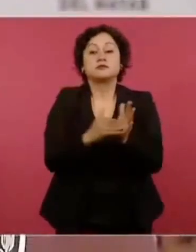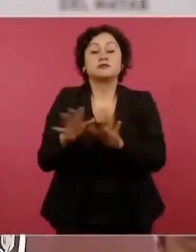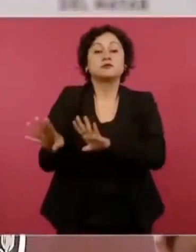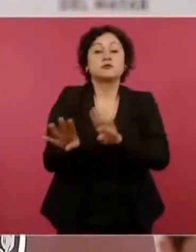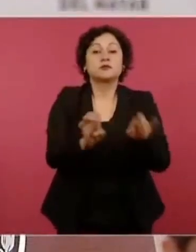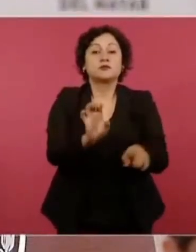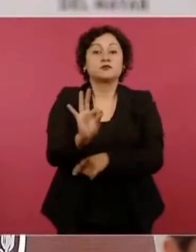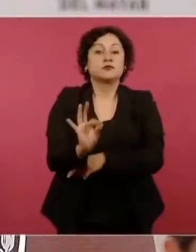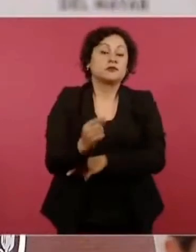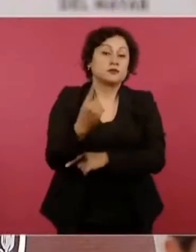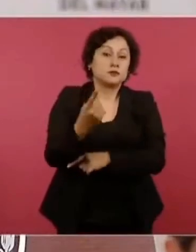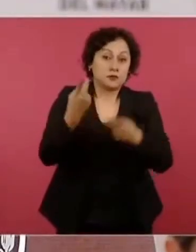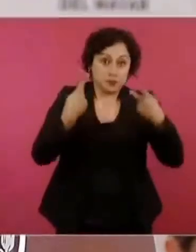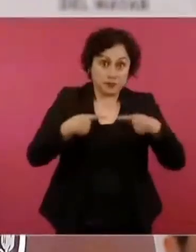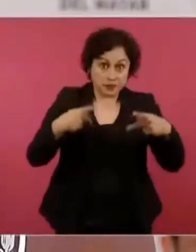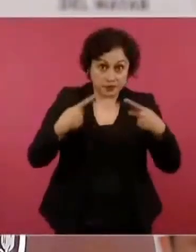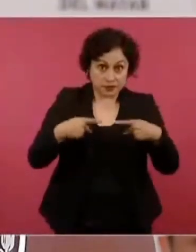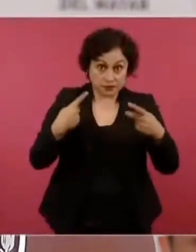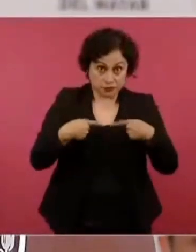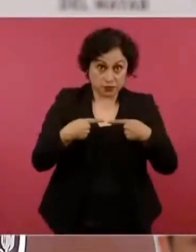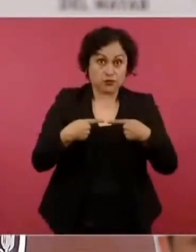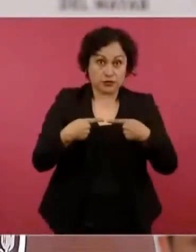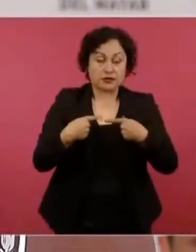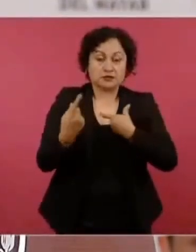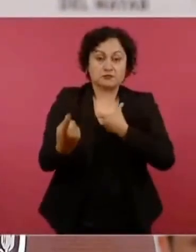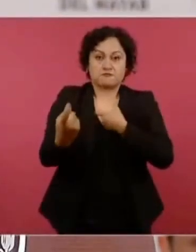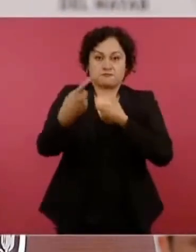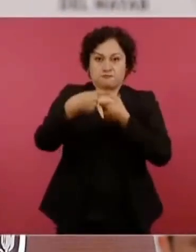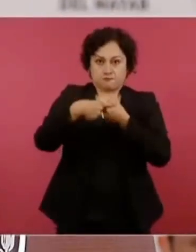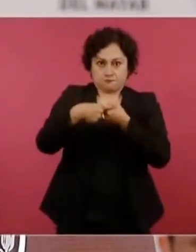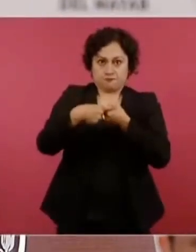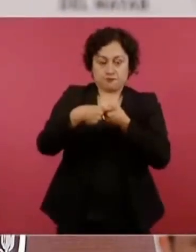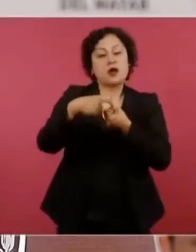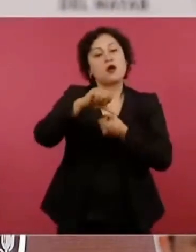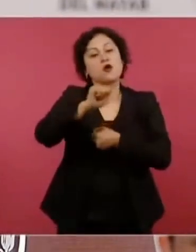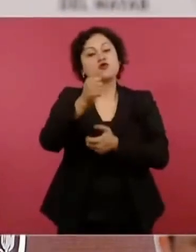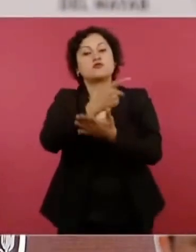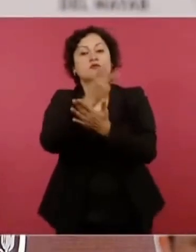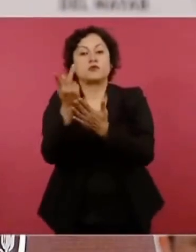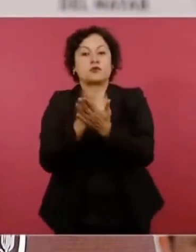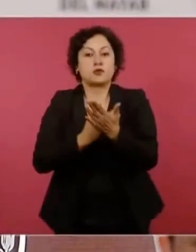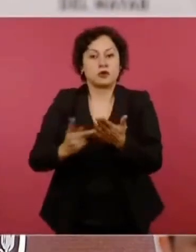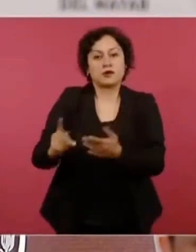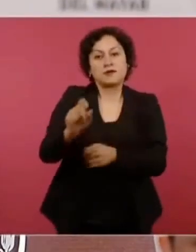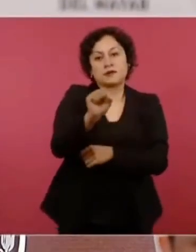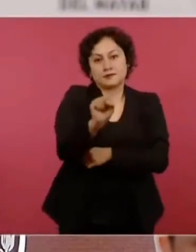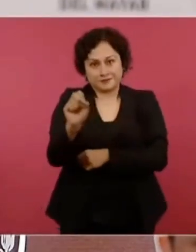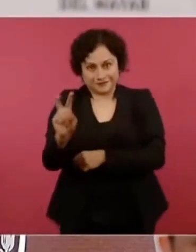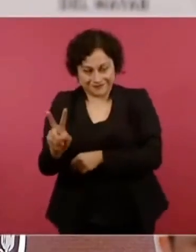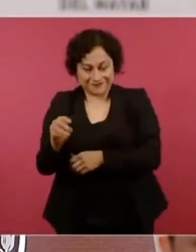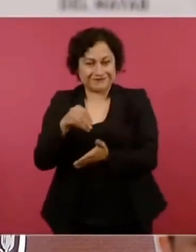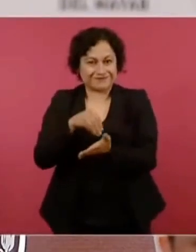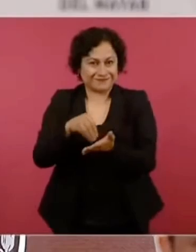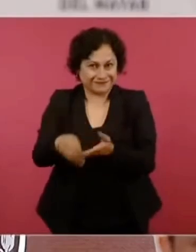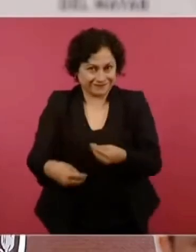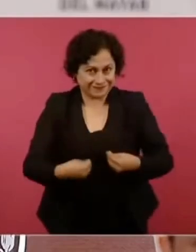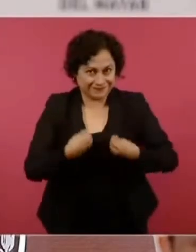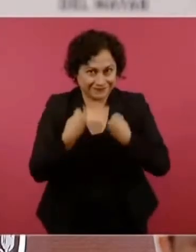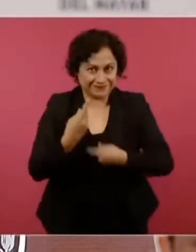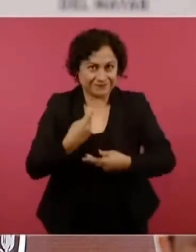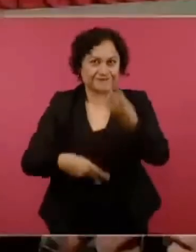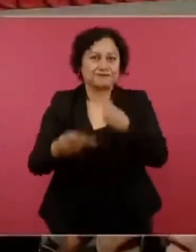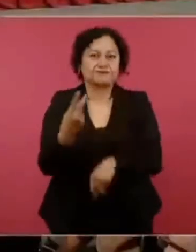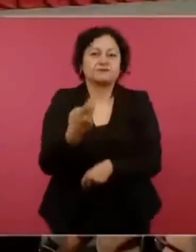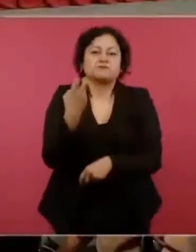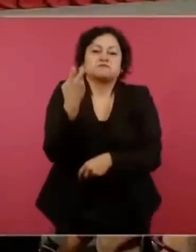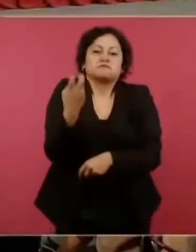385.941 personas que siembran vida. Esto, desde luego, en la siguiente es